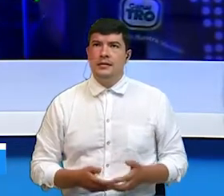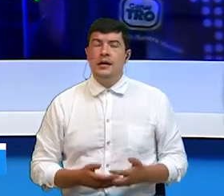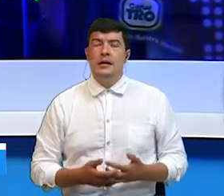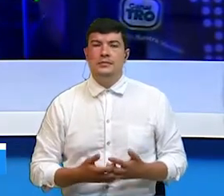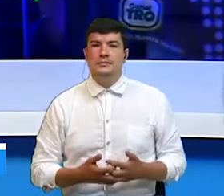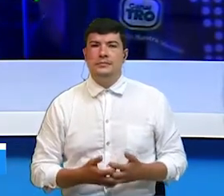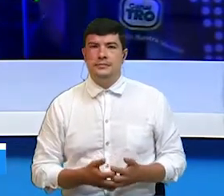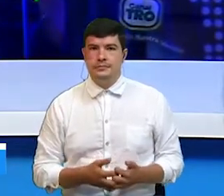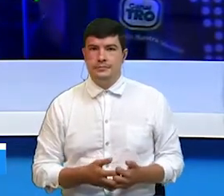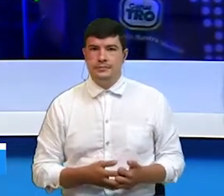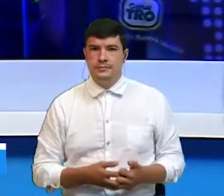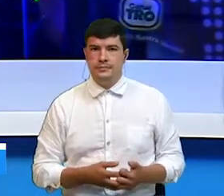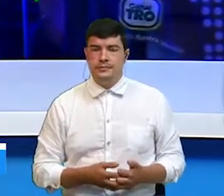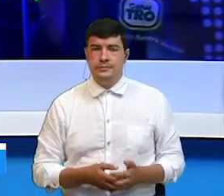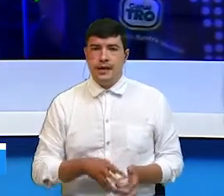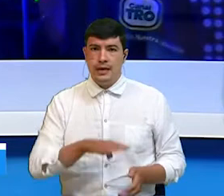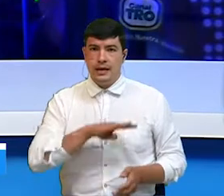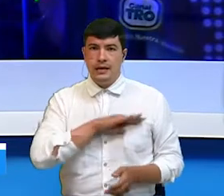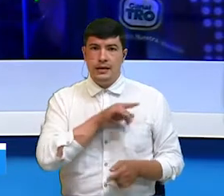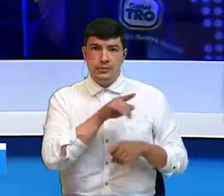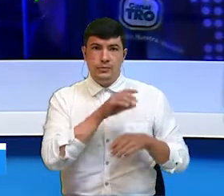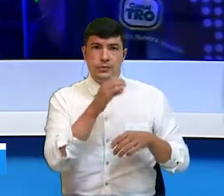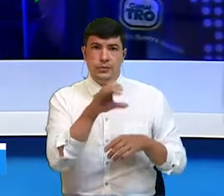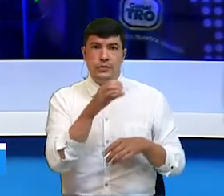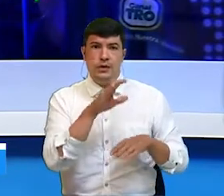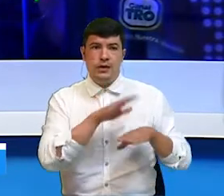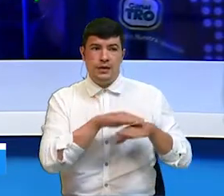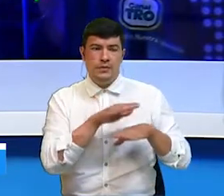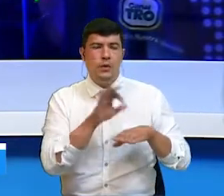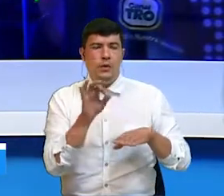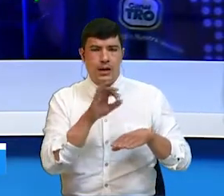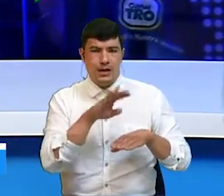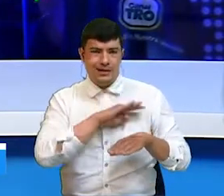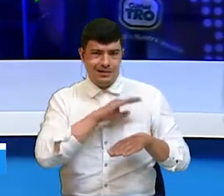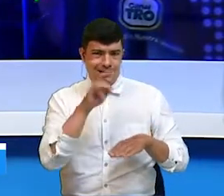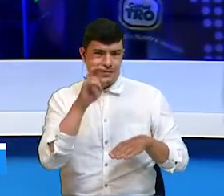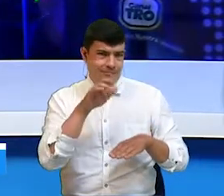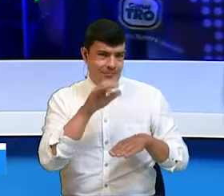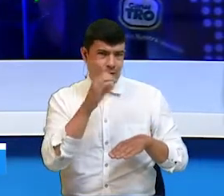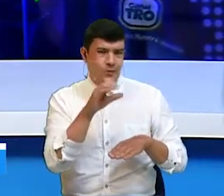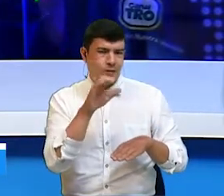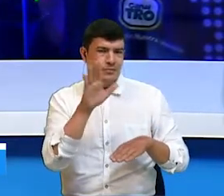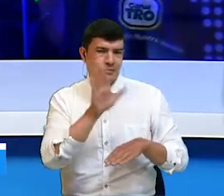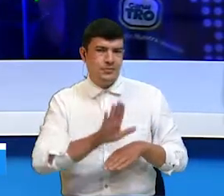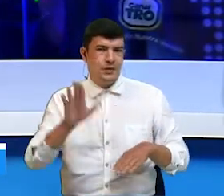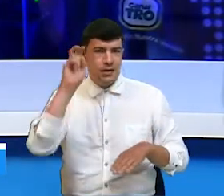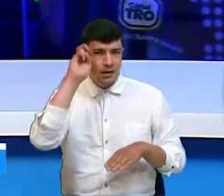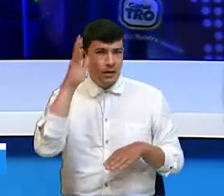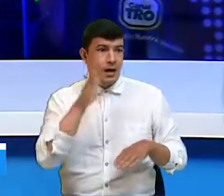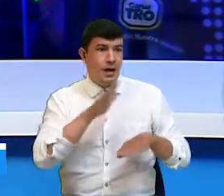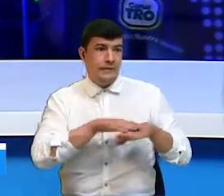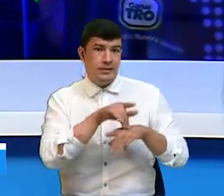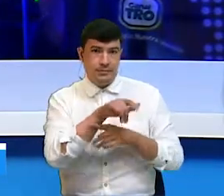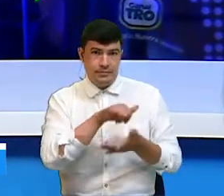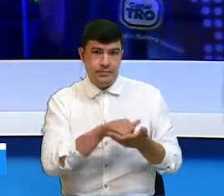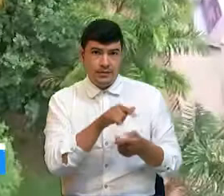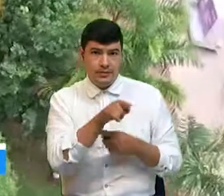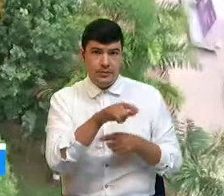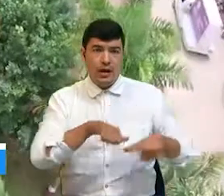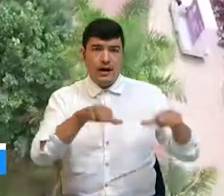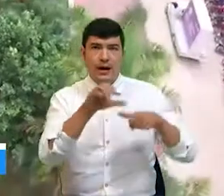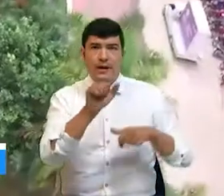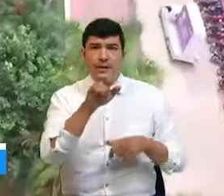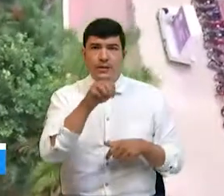falta de insumos falta de personal médico y también de vehículos especialmente de ambulancias para los traslados de urgencias